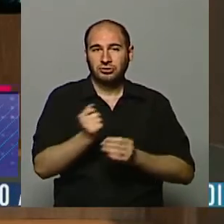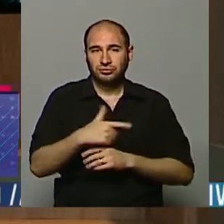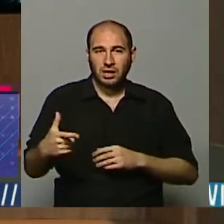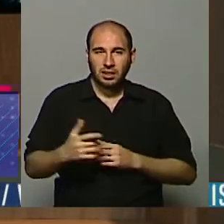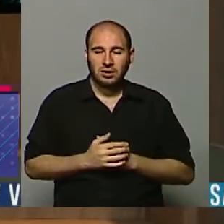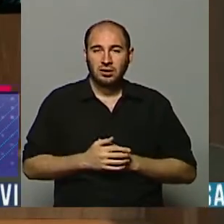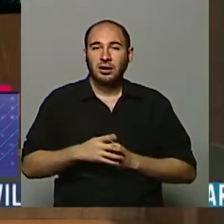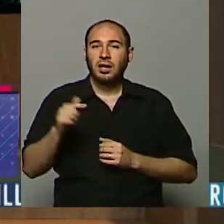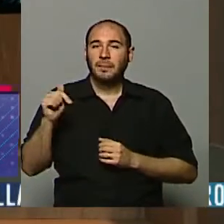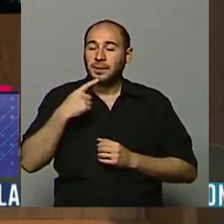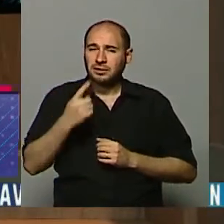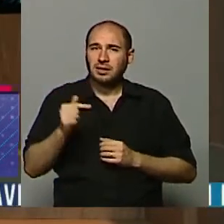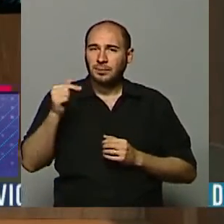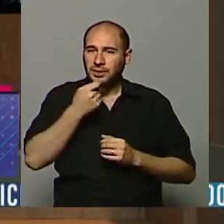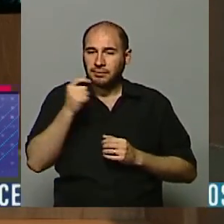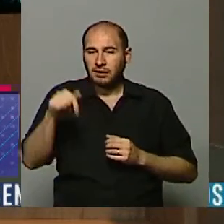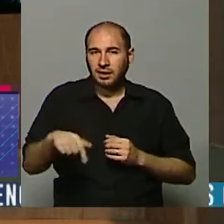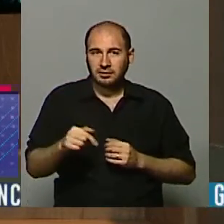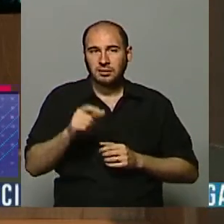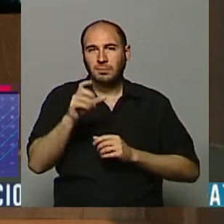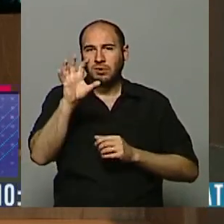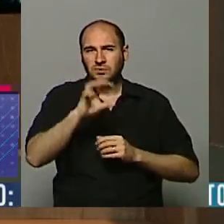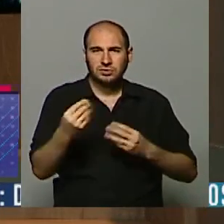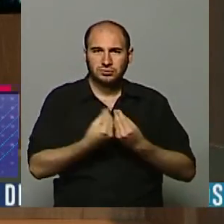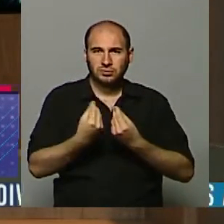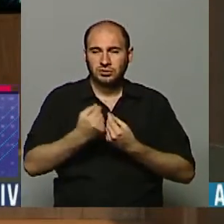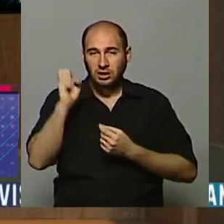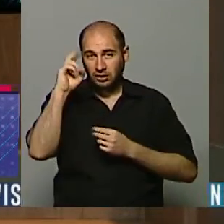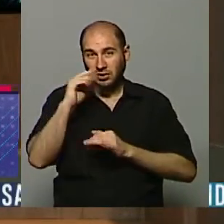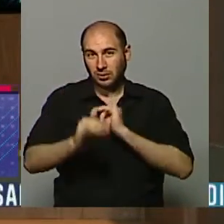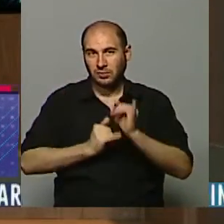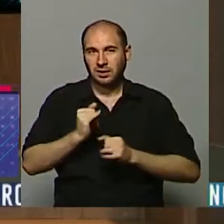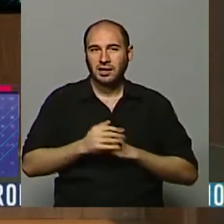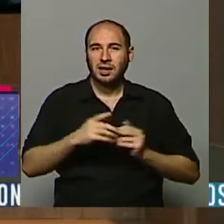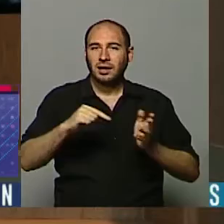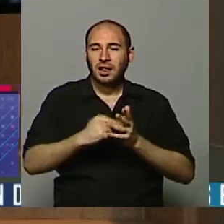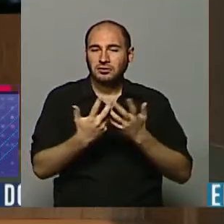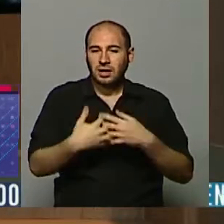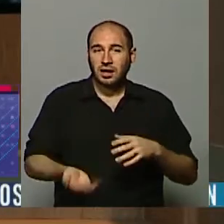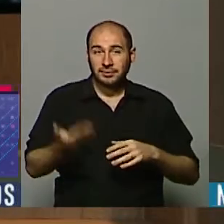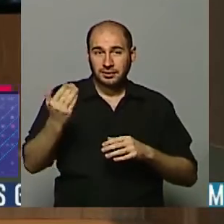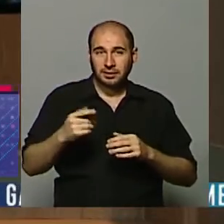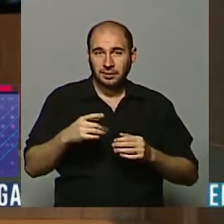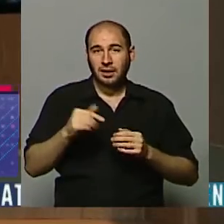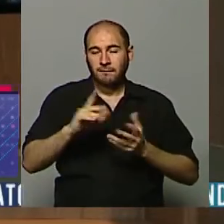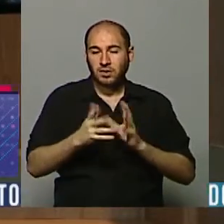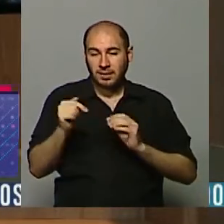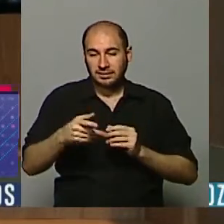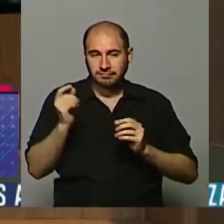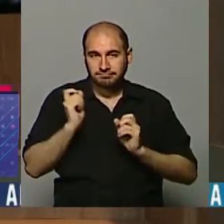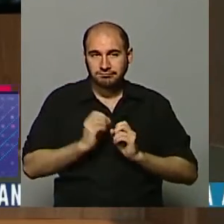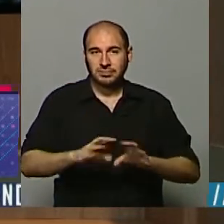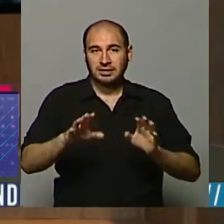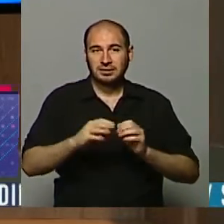paritaria. Frente a esto, frente a la realidad de que muchas provincias, lo decía Cornejo también, la cláusula gatillo impusieron ese sistema y